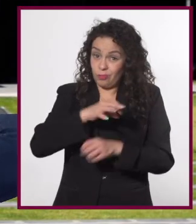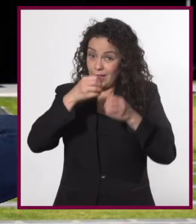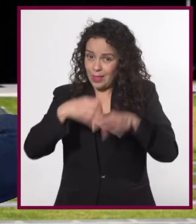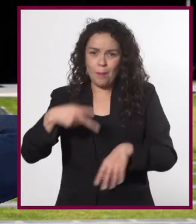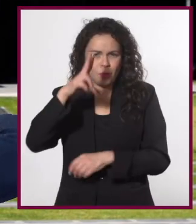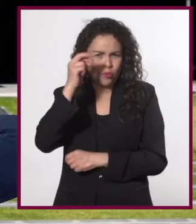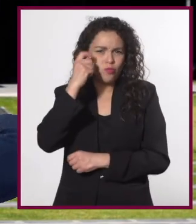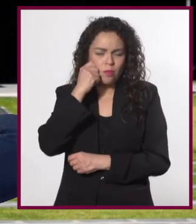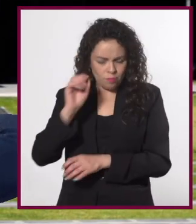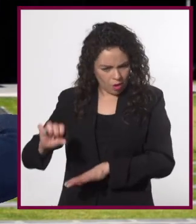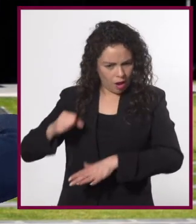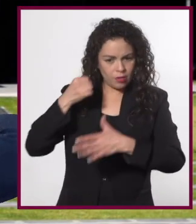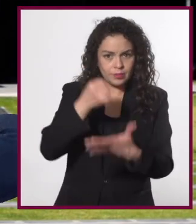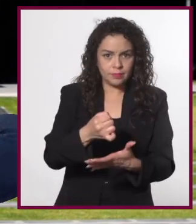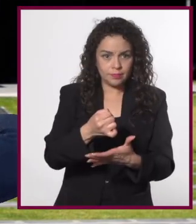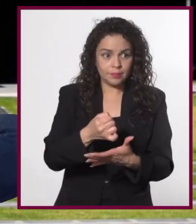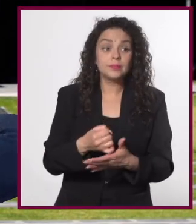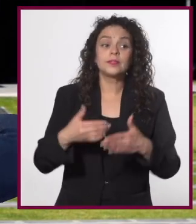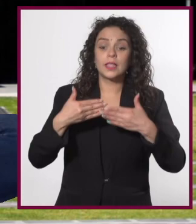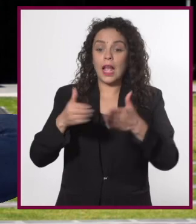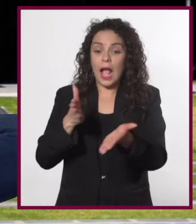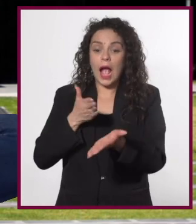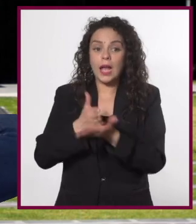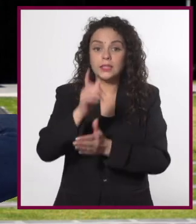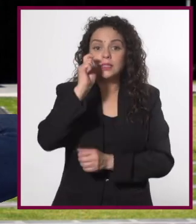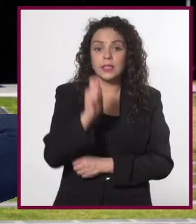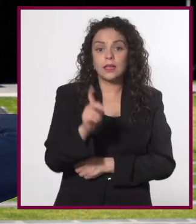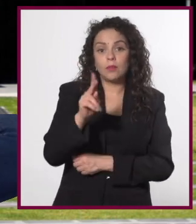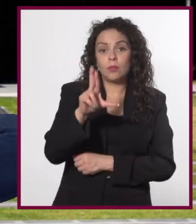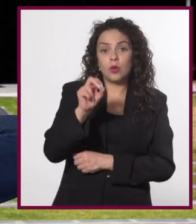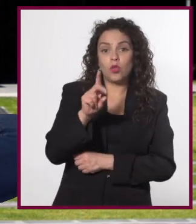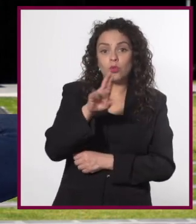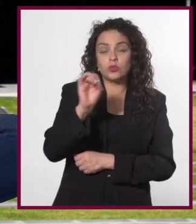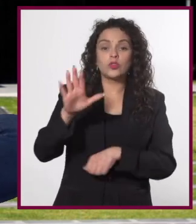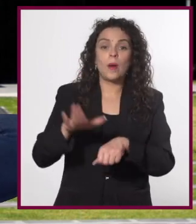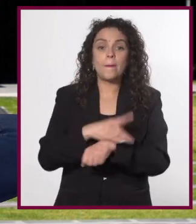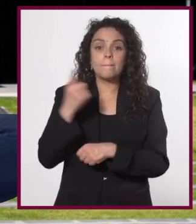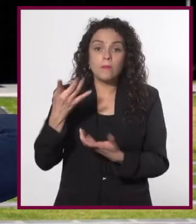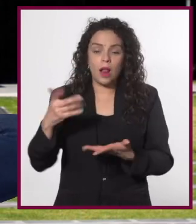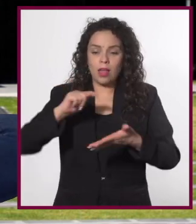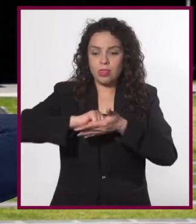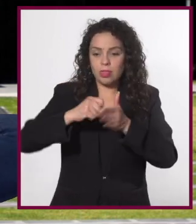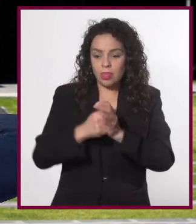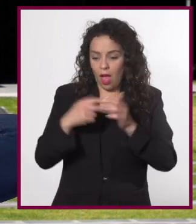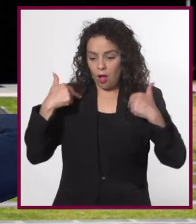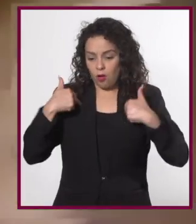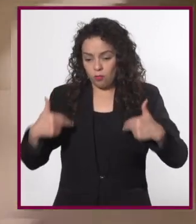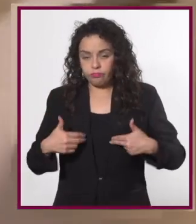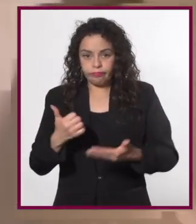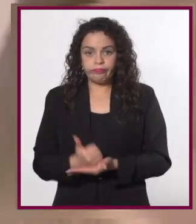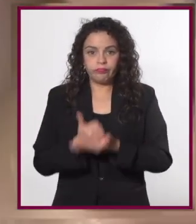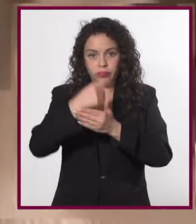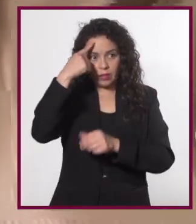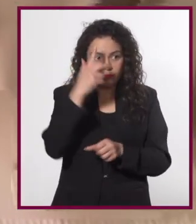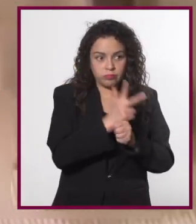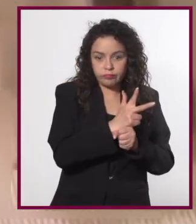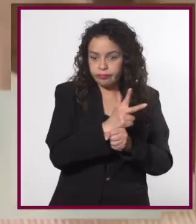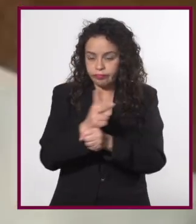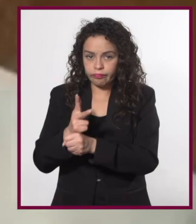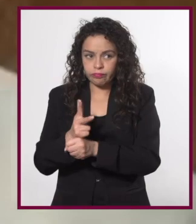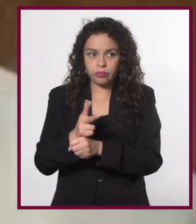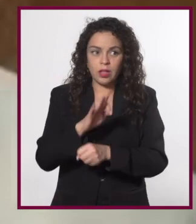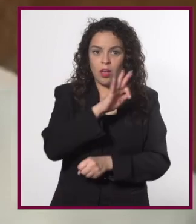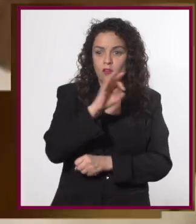La producción también se ha vuelto más accesible gracias a la reducción de los equipos técnicos y humanos para grabar. Food Matters,